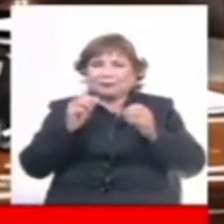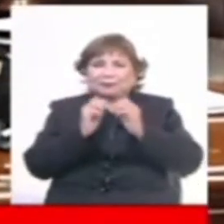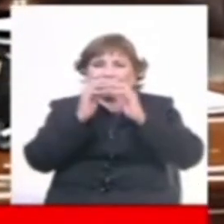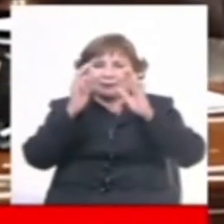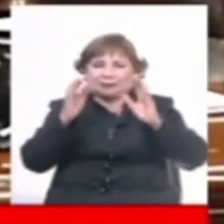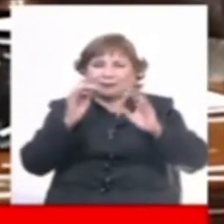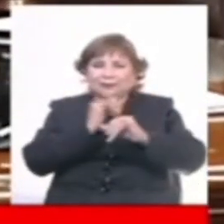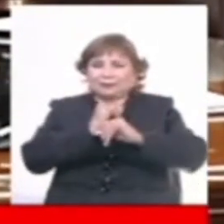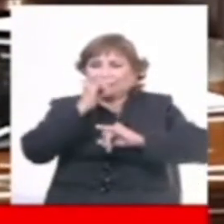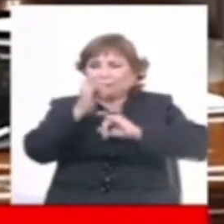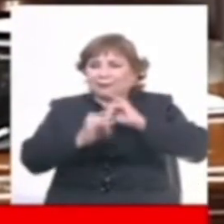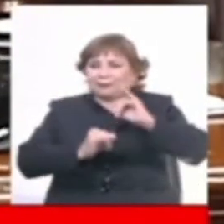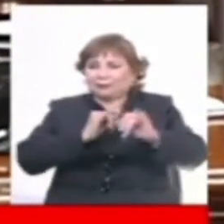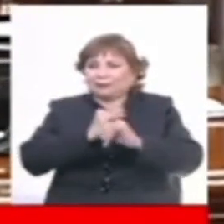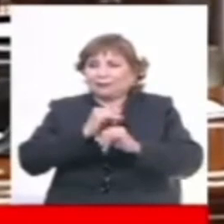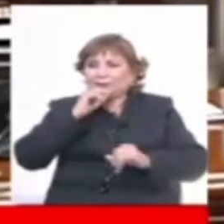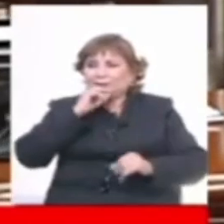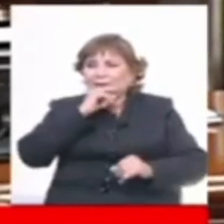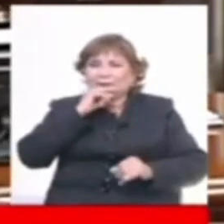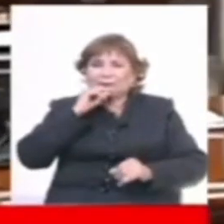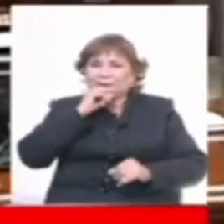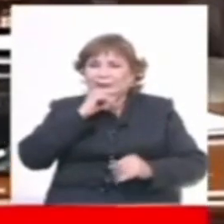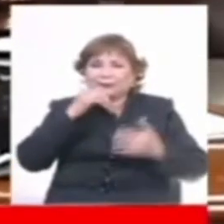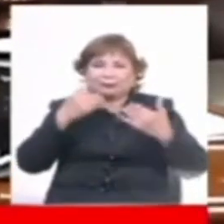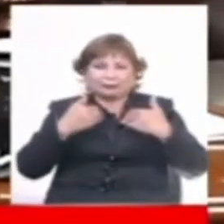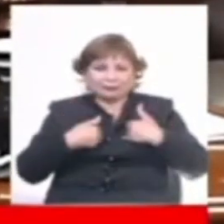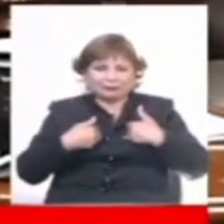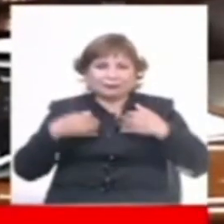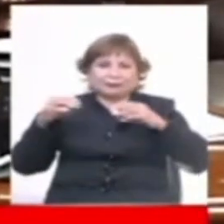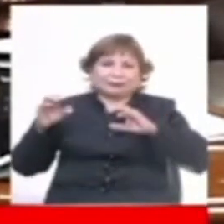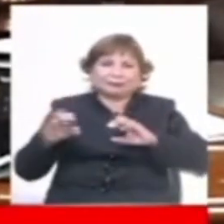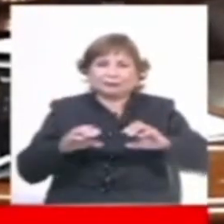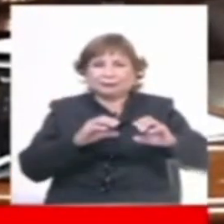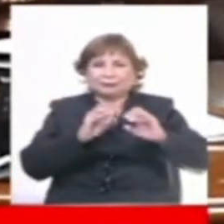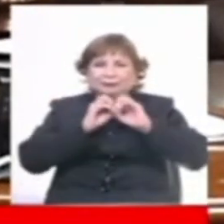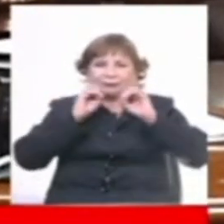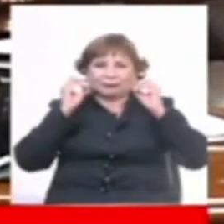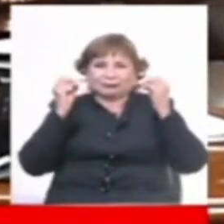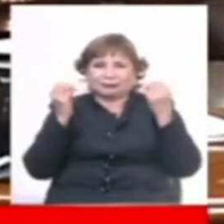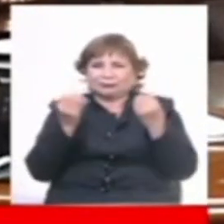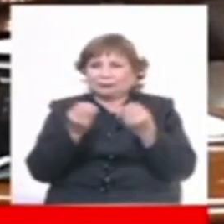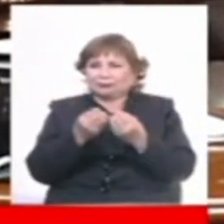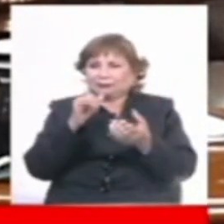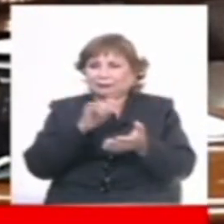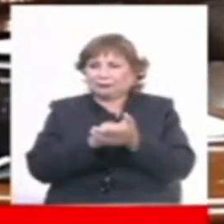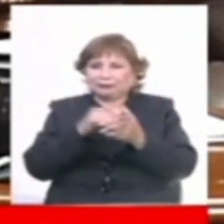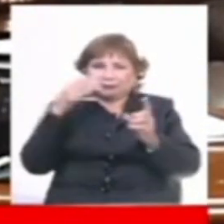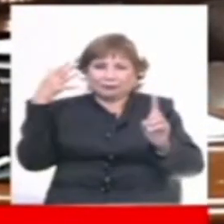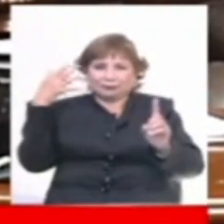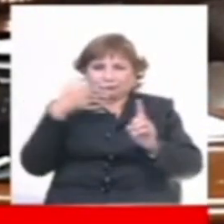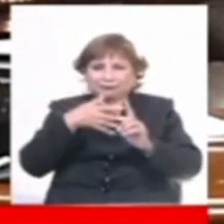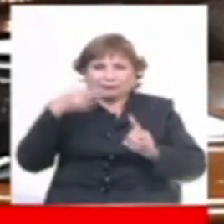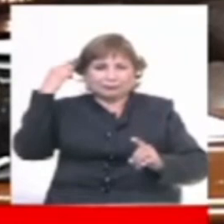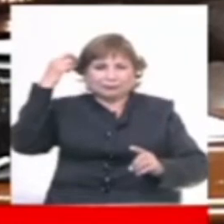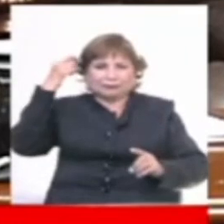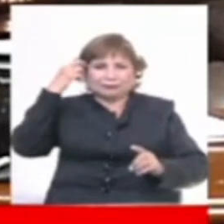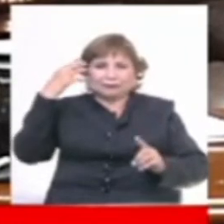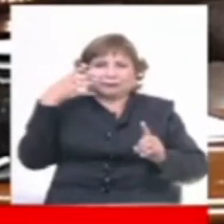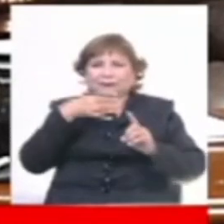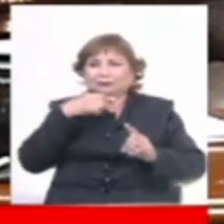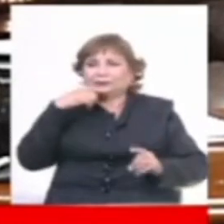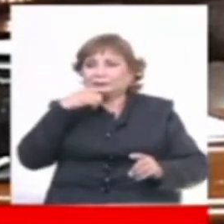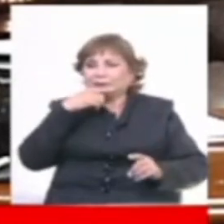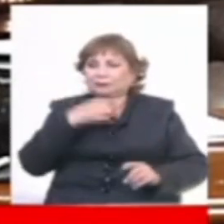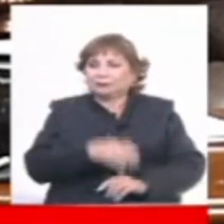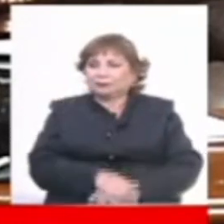Día Internacional de la Mujer, tengamos acciones organizadas para el acoso político y para atacar a las